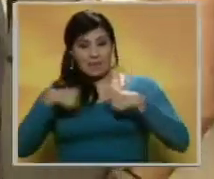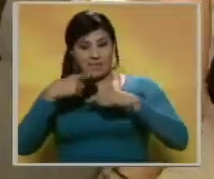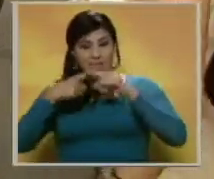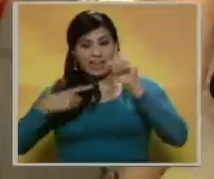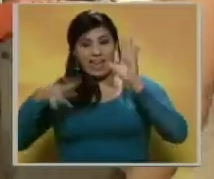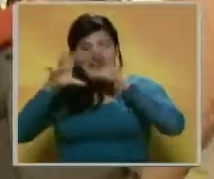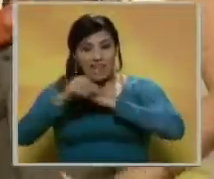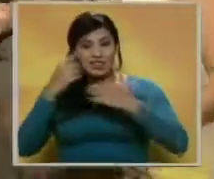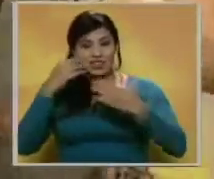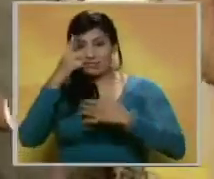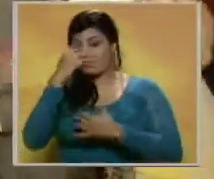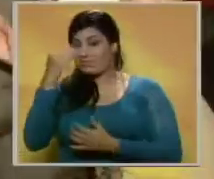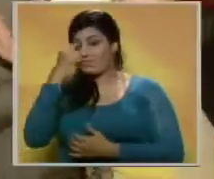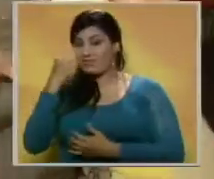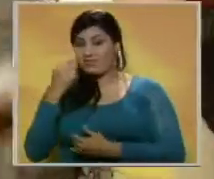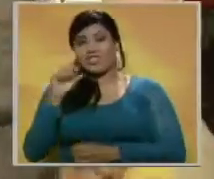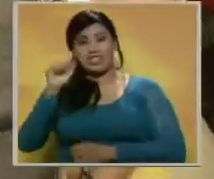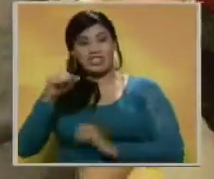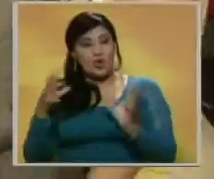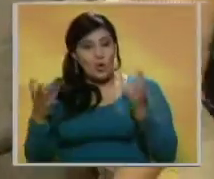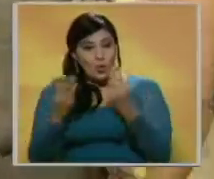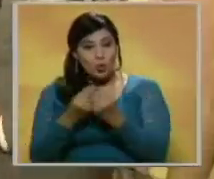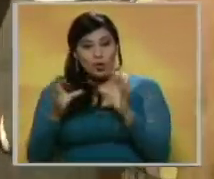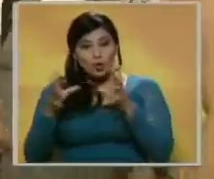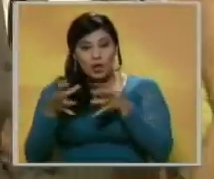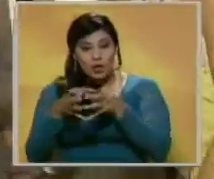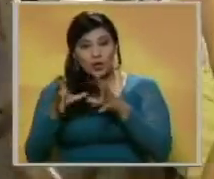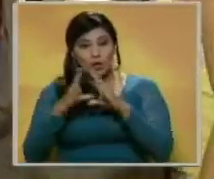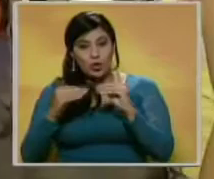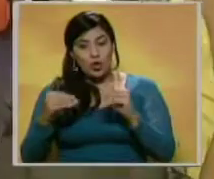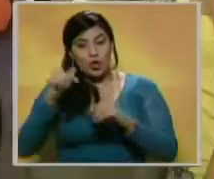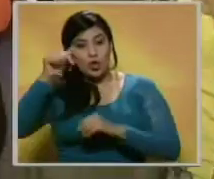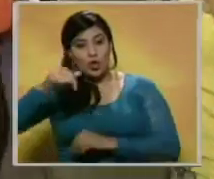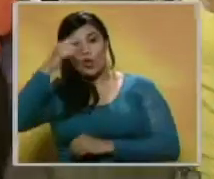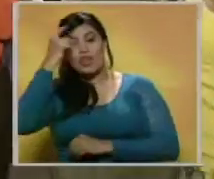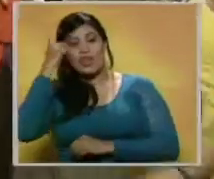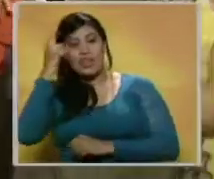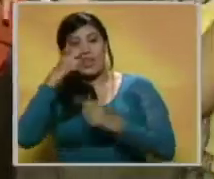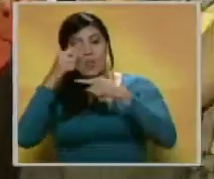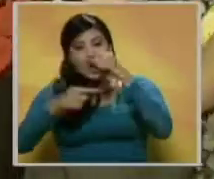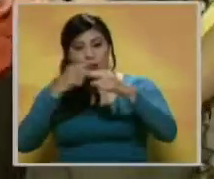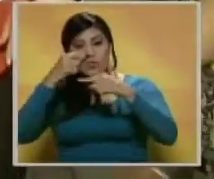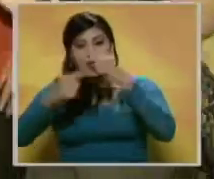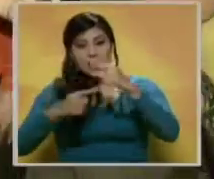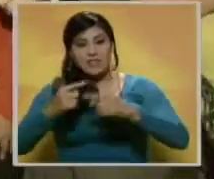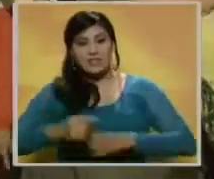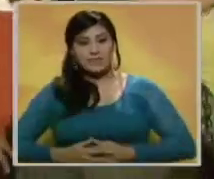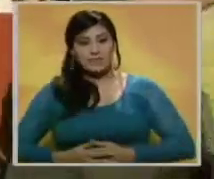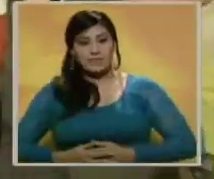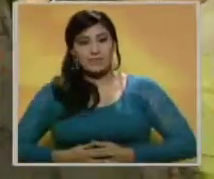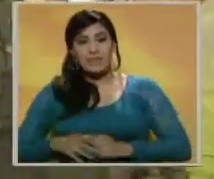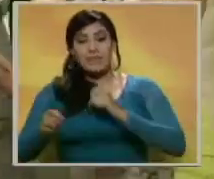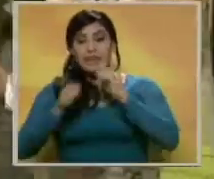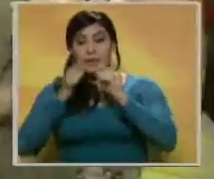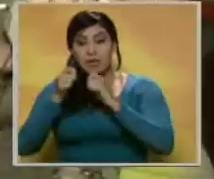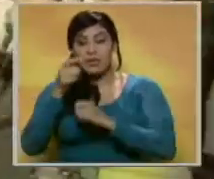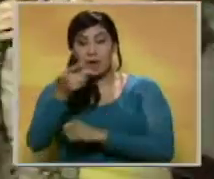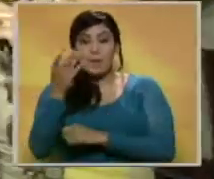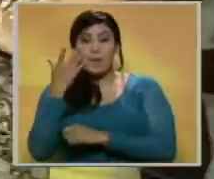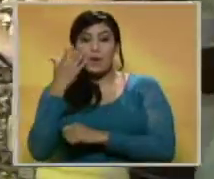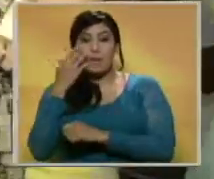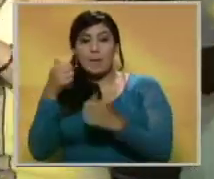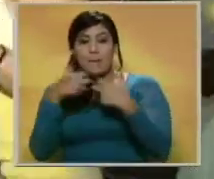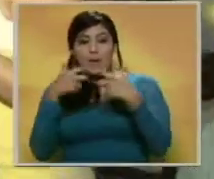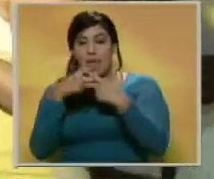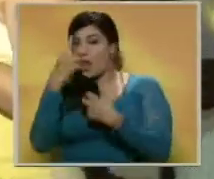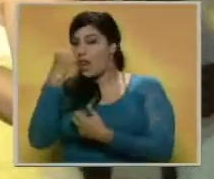la meridiana estelar, aquí estamos todos reunidos y eso es lo que ocurre una vez al año. Mira, se están peleando por José